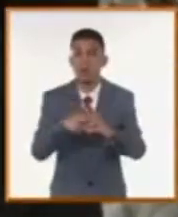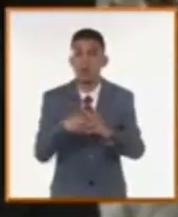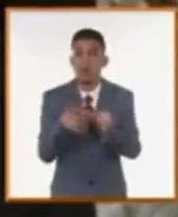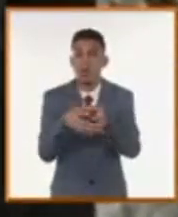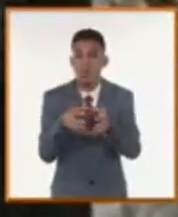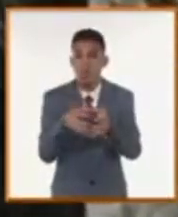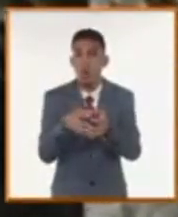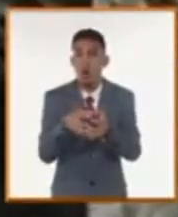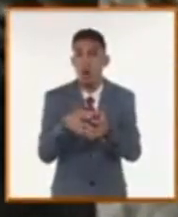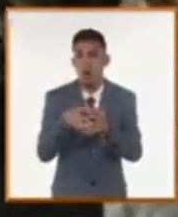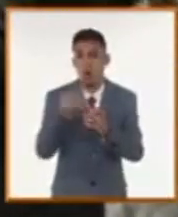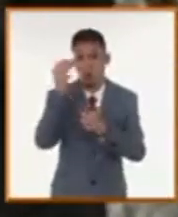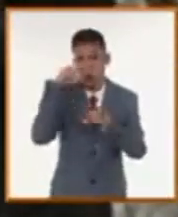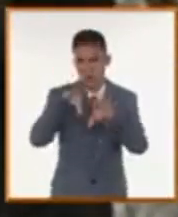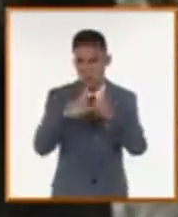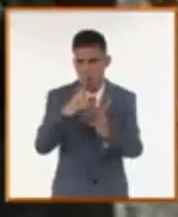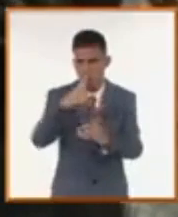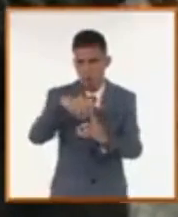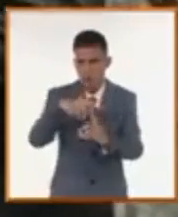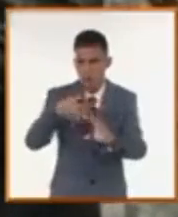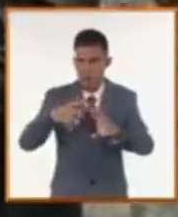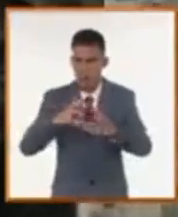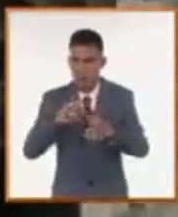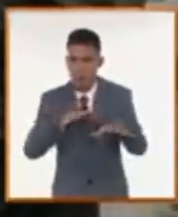Huambo hacia Cuito, ese lugar.